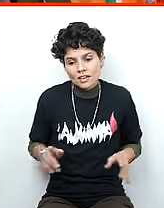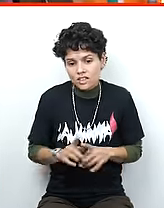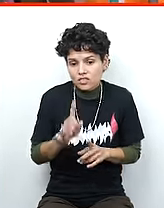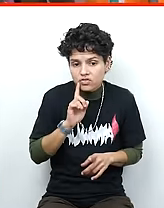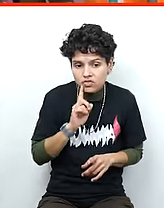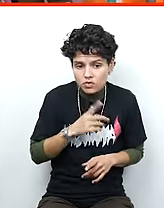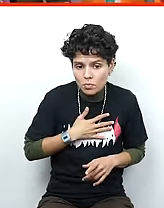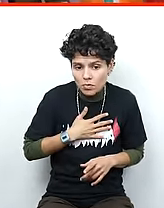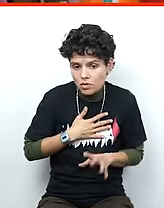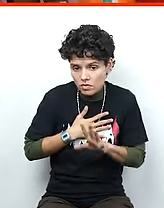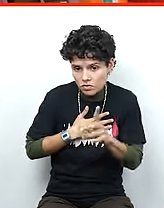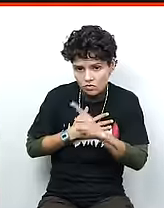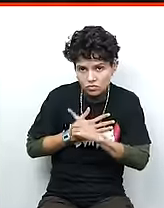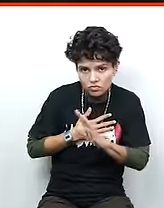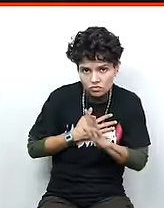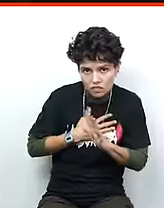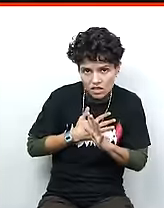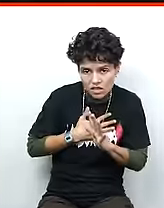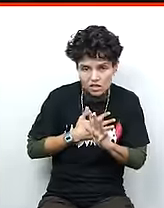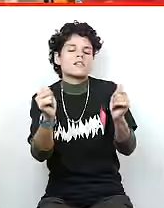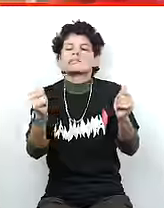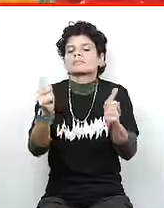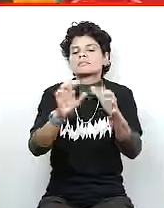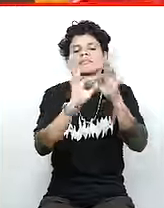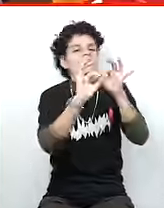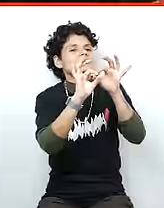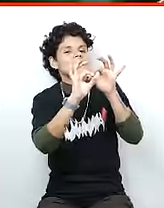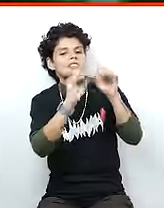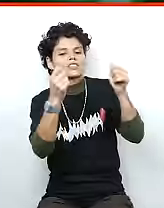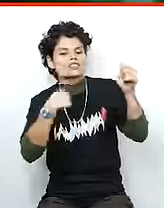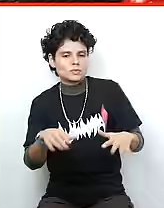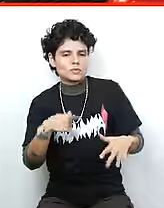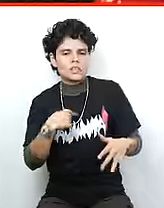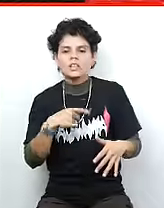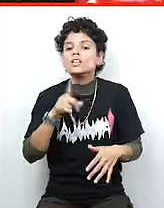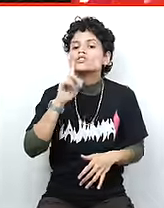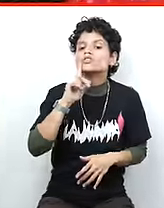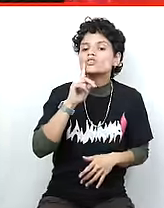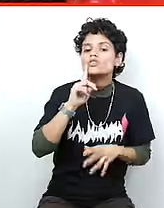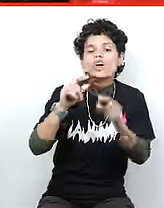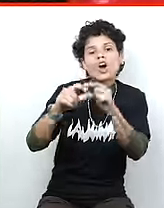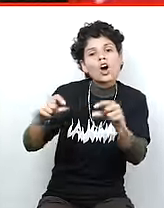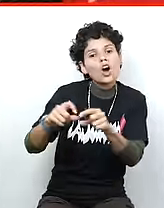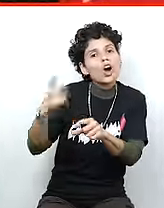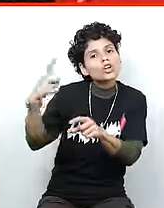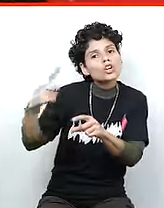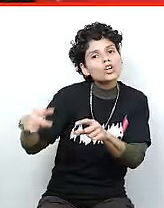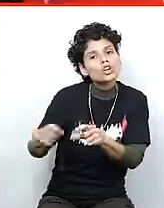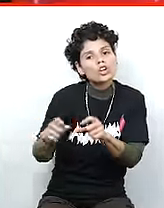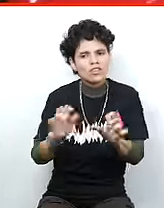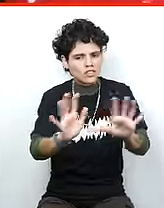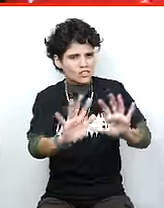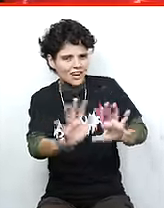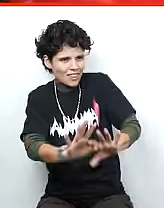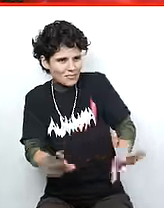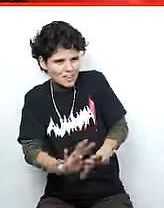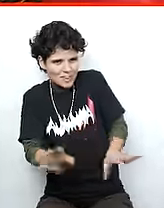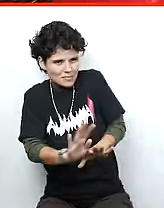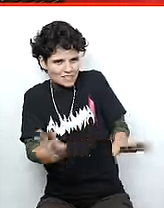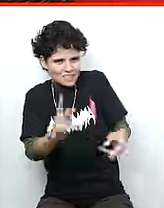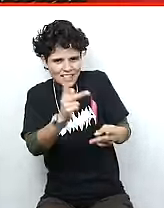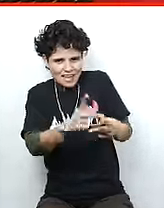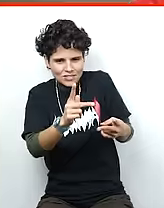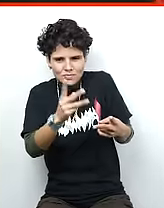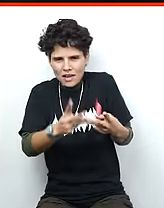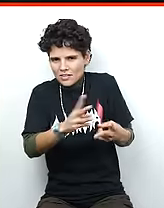¿Una mayonesita? No, no, no. Mayonesa. No, sin mayonesa, nada que... Gracias por la mayo, Atenea. ¿Tenías barbecue? Que gringo, no, hombre. No tiene barbecue,